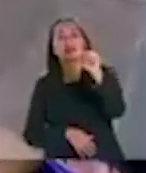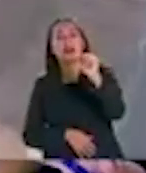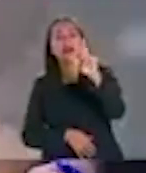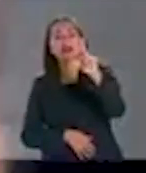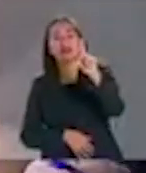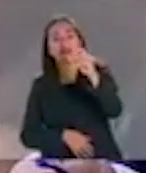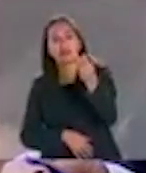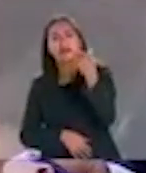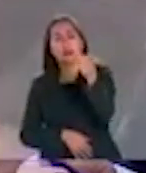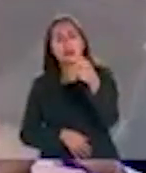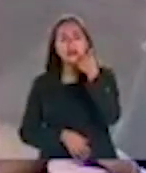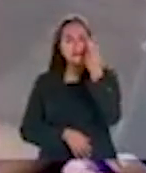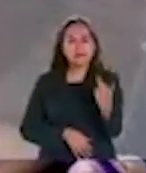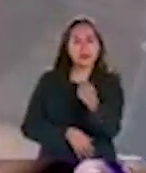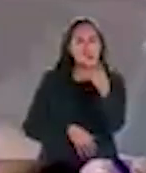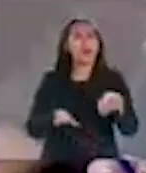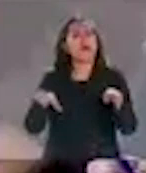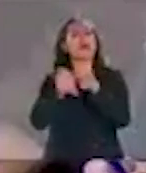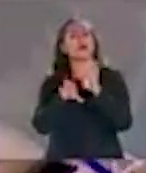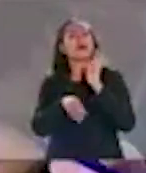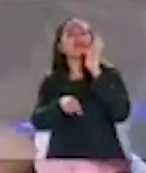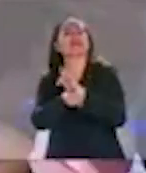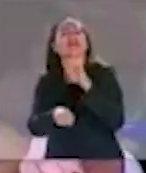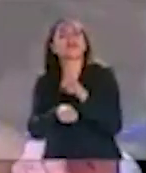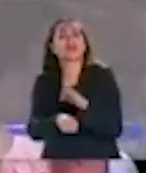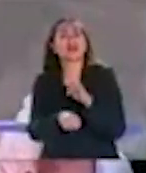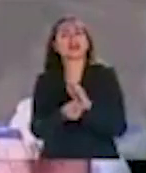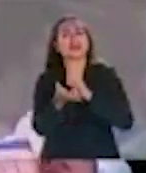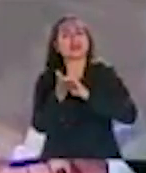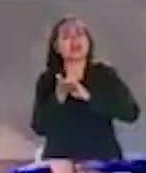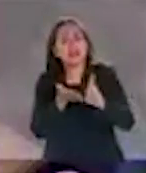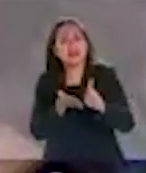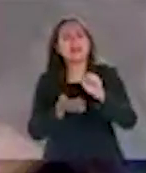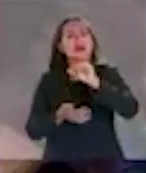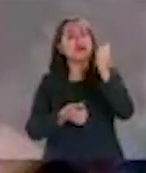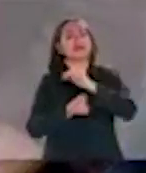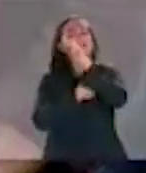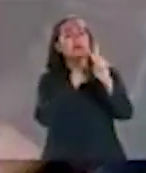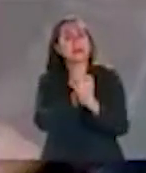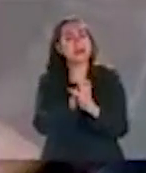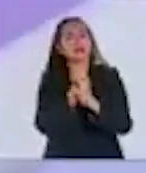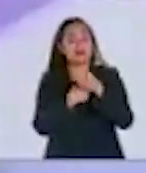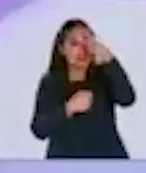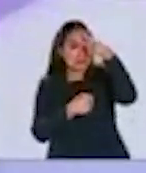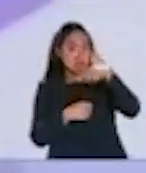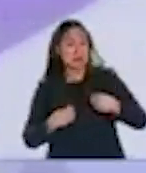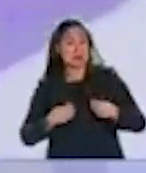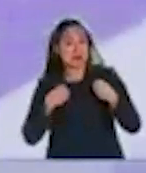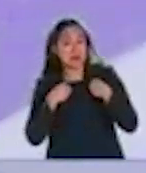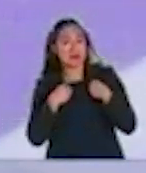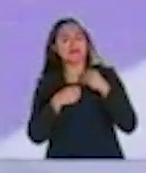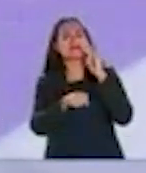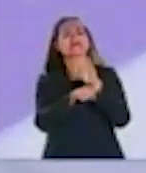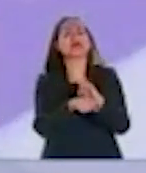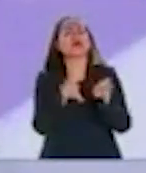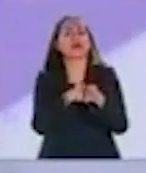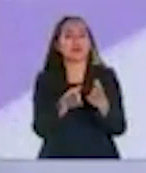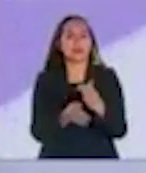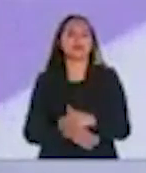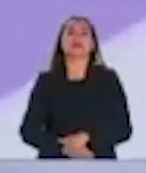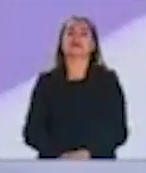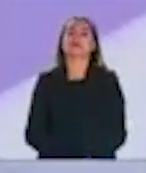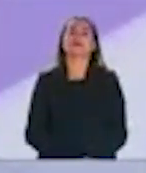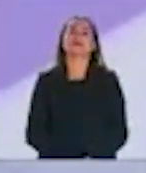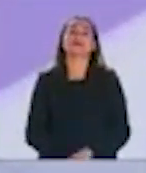mexicanos en los países donde se encuentren toca es un tema fundamental gerardo lo que está pasando